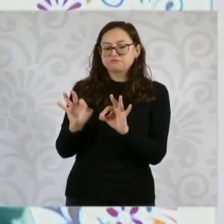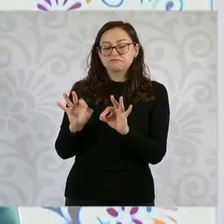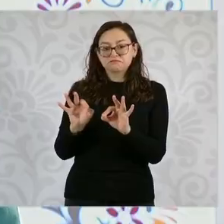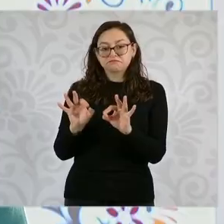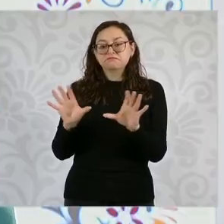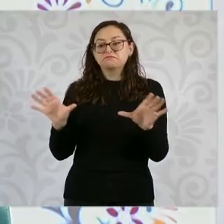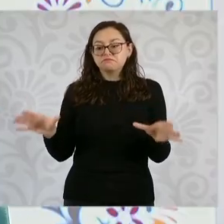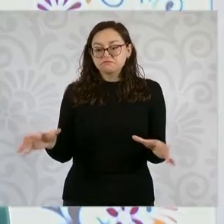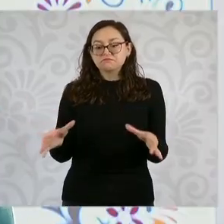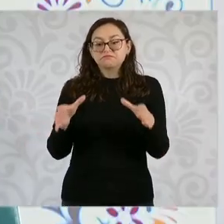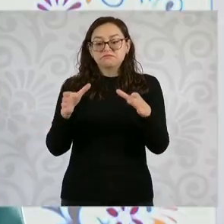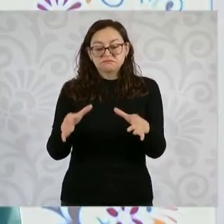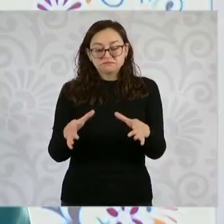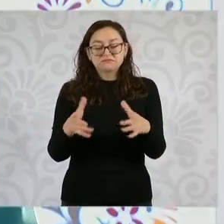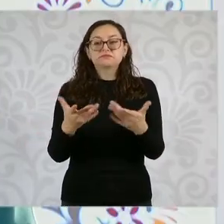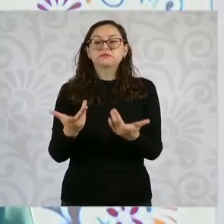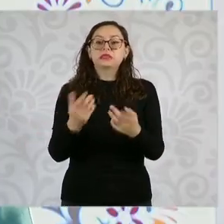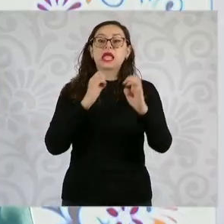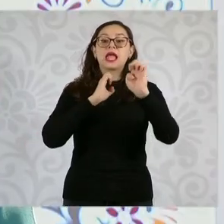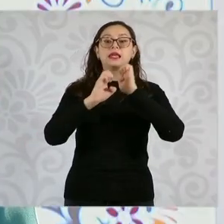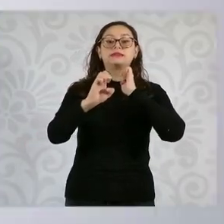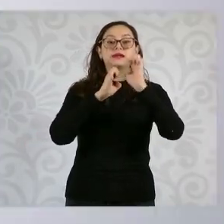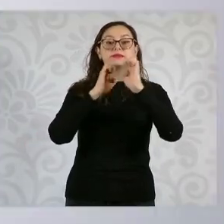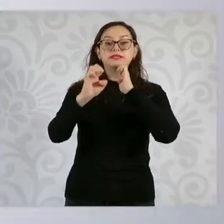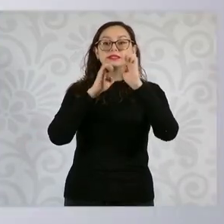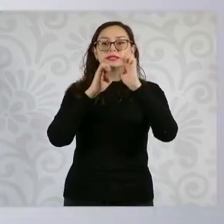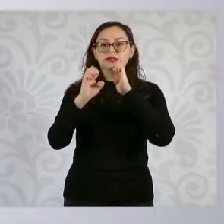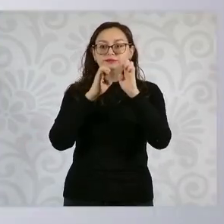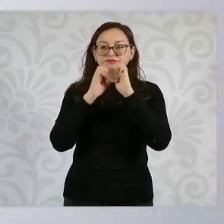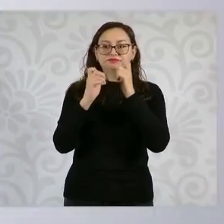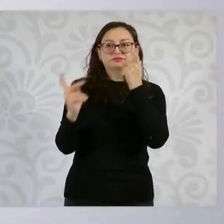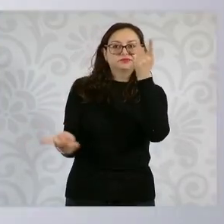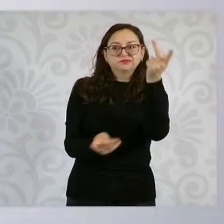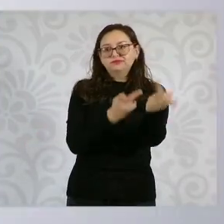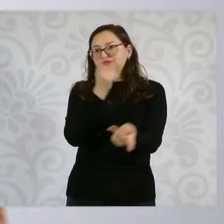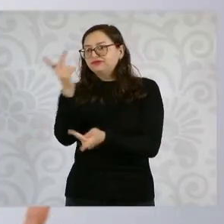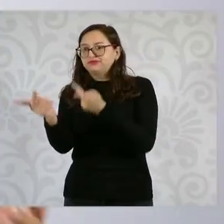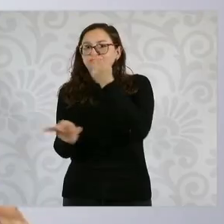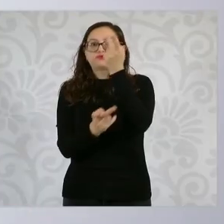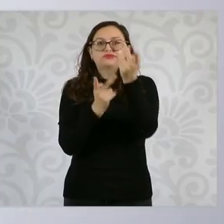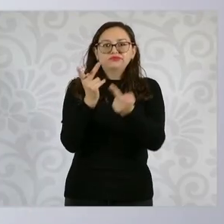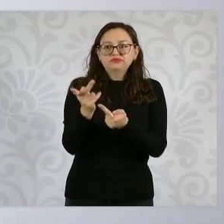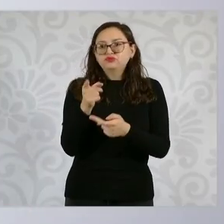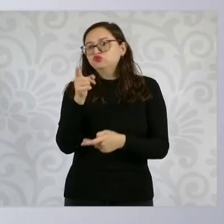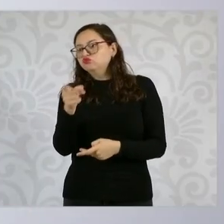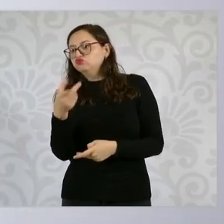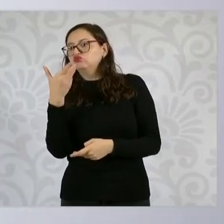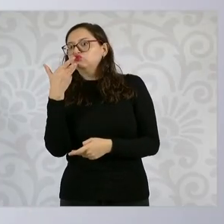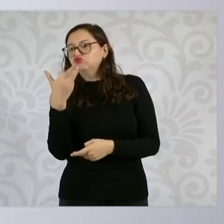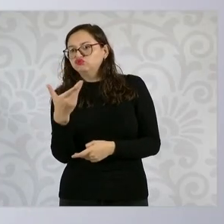ahí pueden hacer entrevistas, esto dice la ley. Entrevistas para ver, bueno, seleccionamos